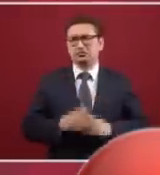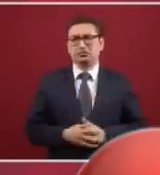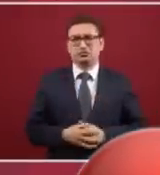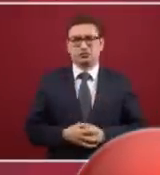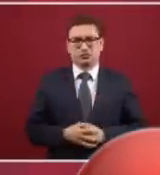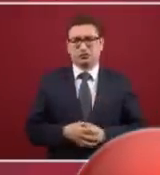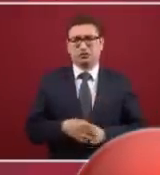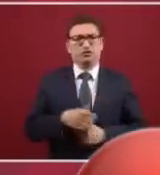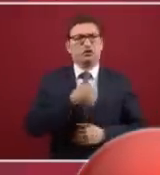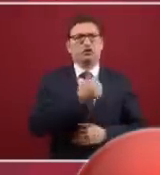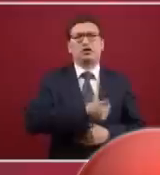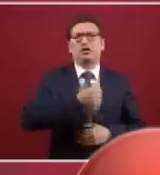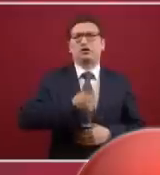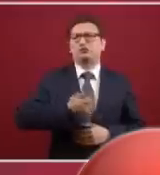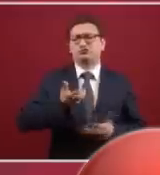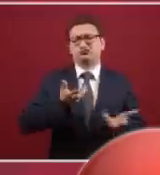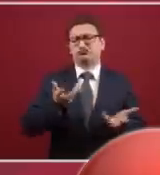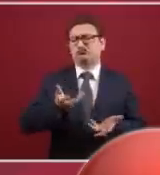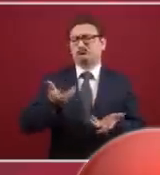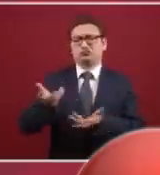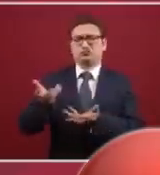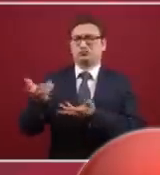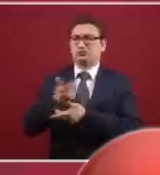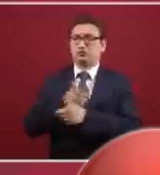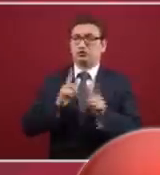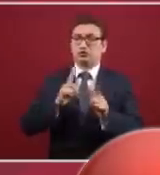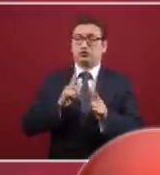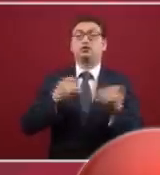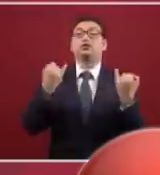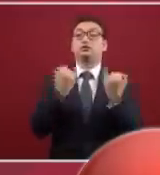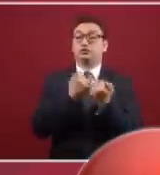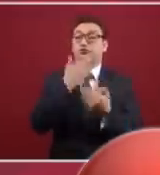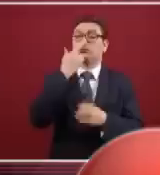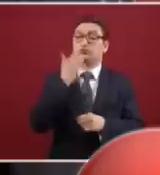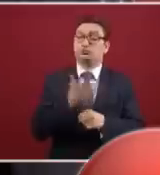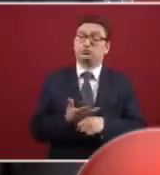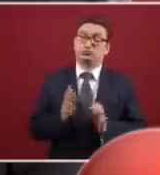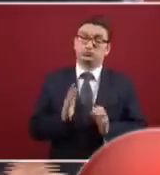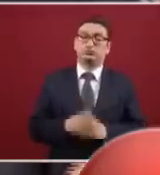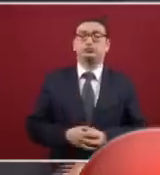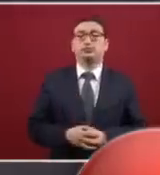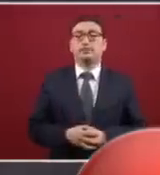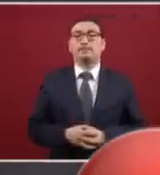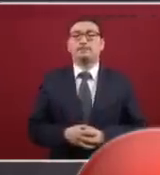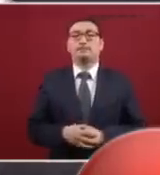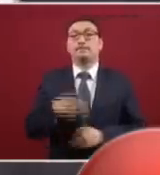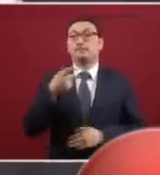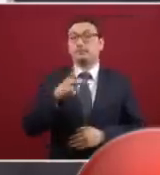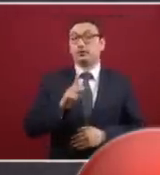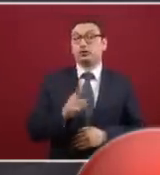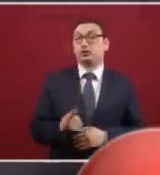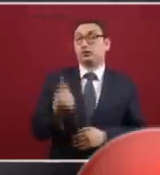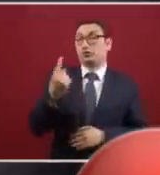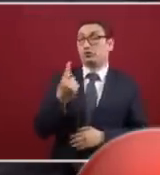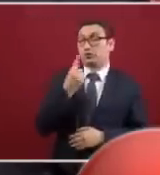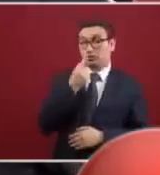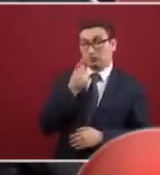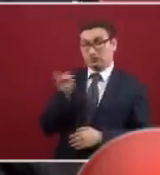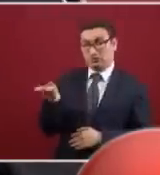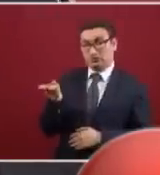de sus actos y responsable de sus actos. Pero imagínense una policía